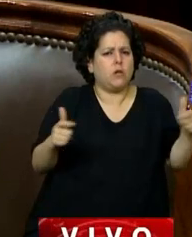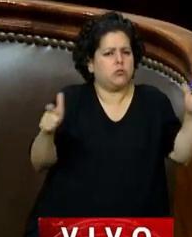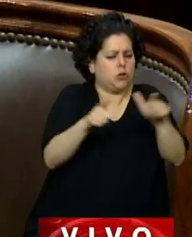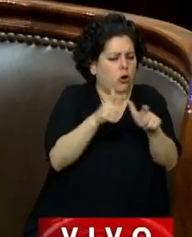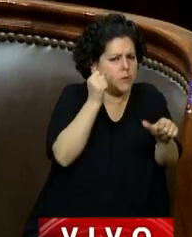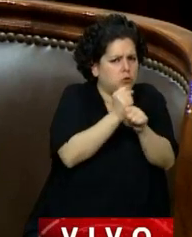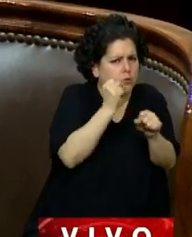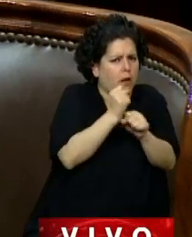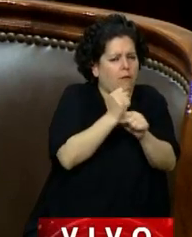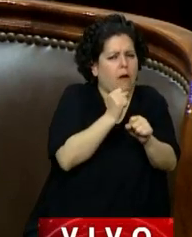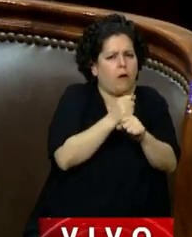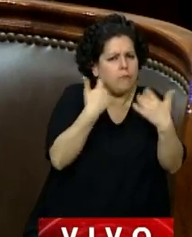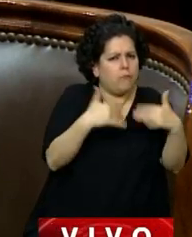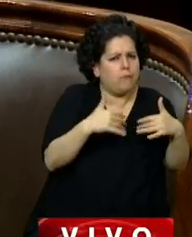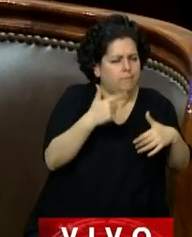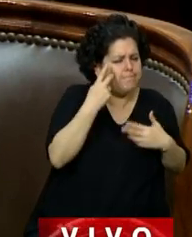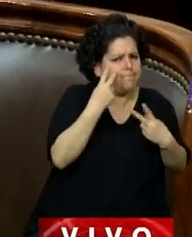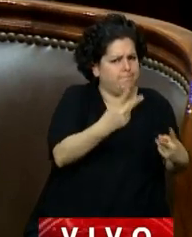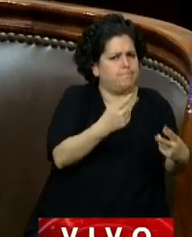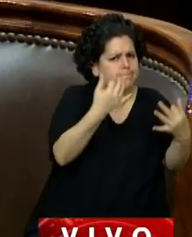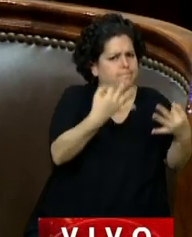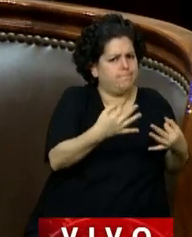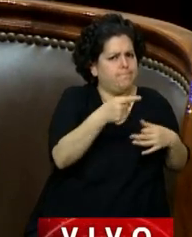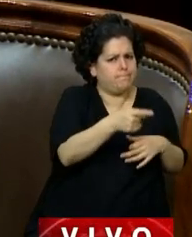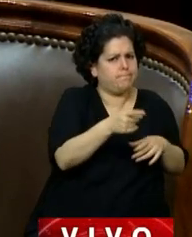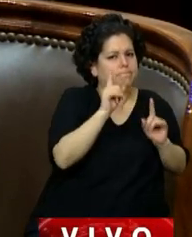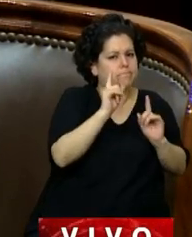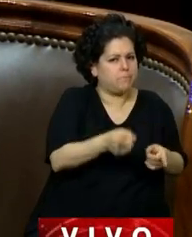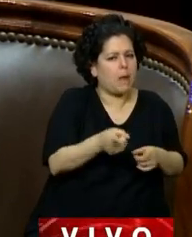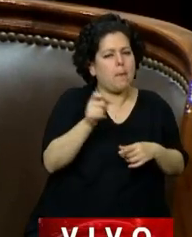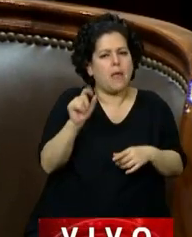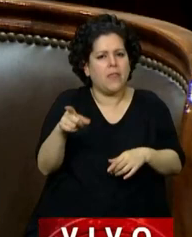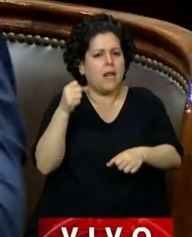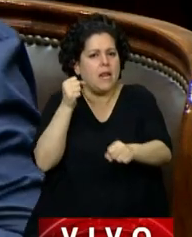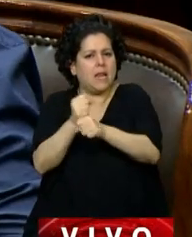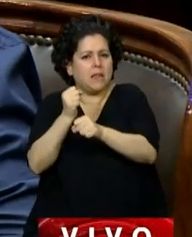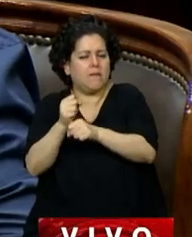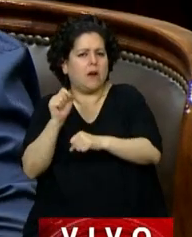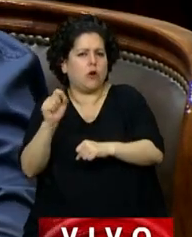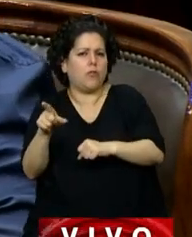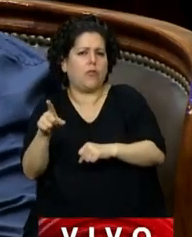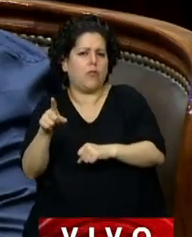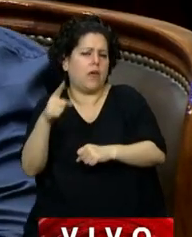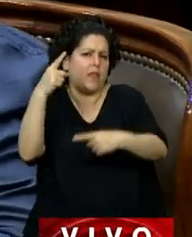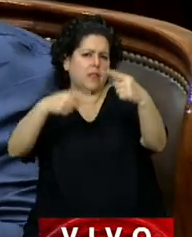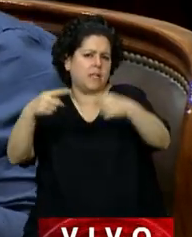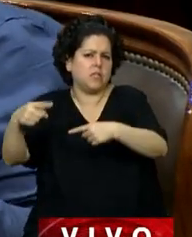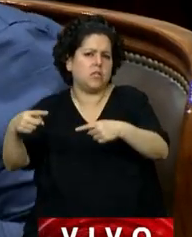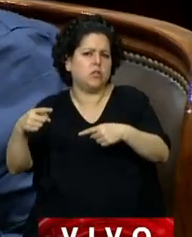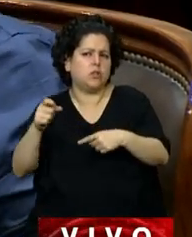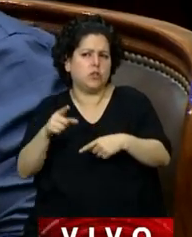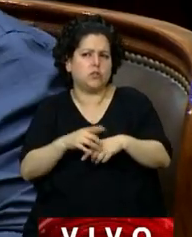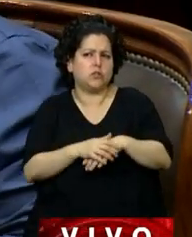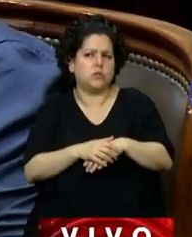comisión pero también de la tarea que realizaron los distintos